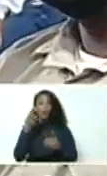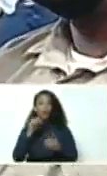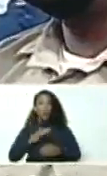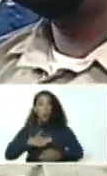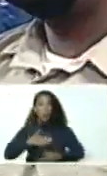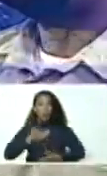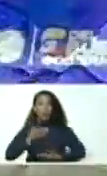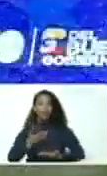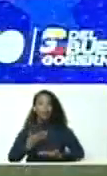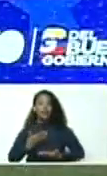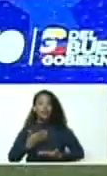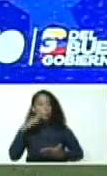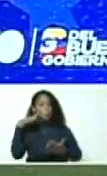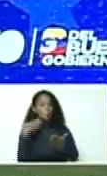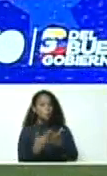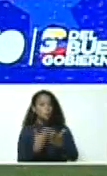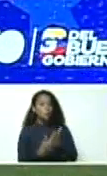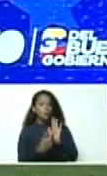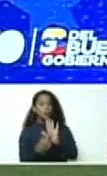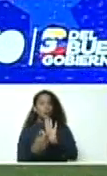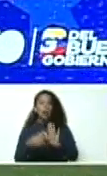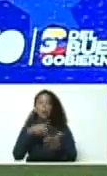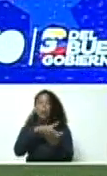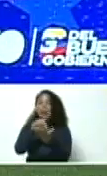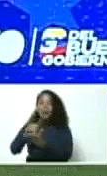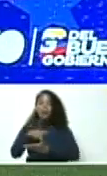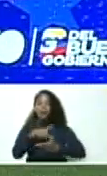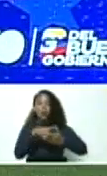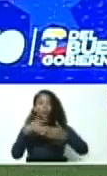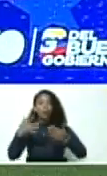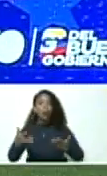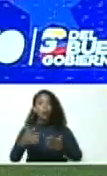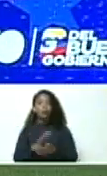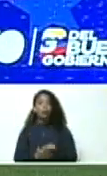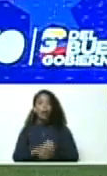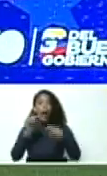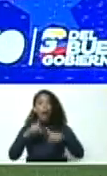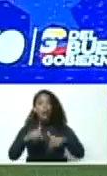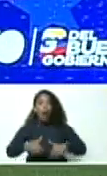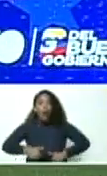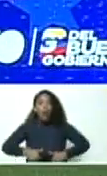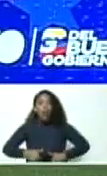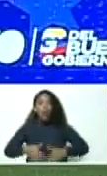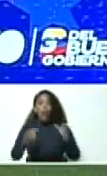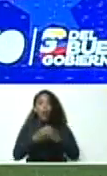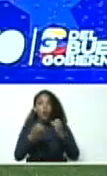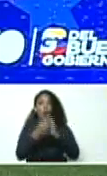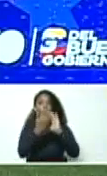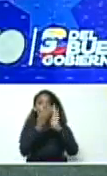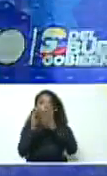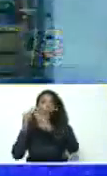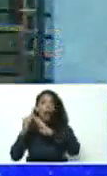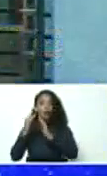ser testigo, partícipe de este esfuerzo de las brigadas